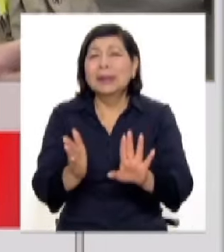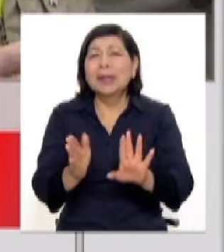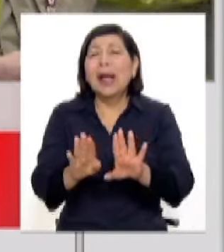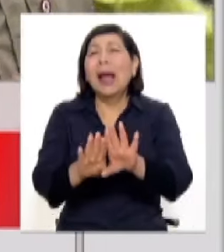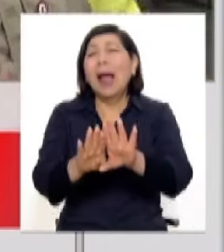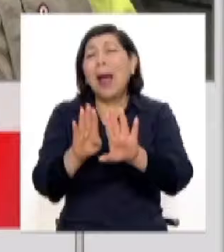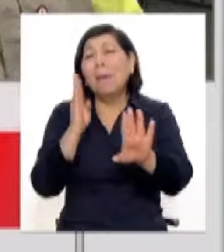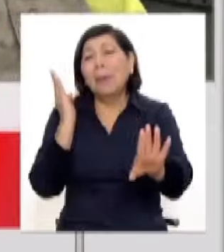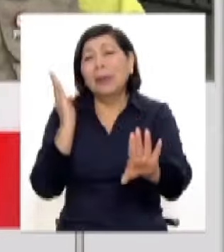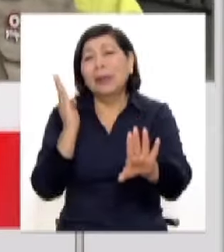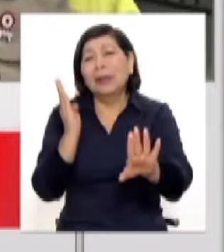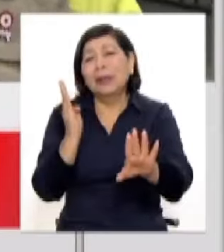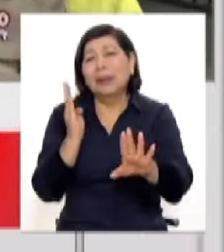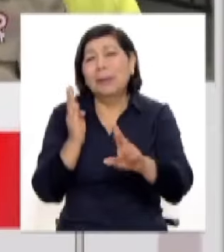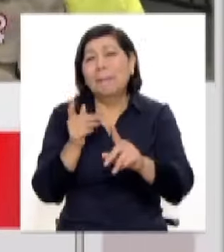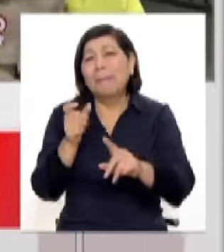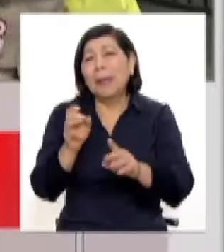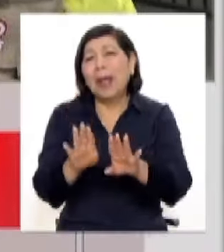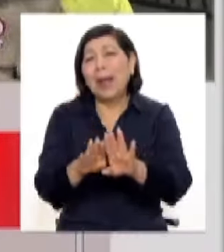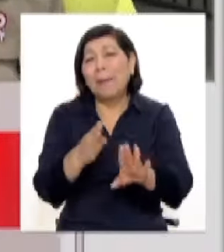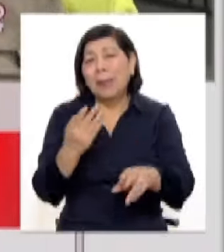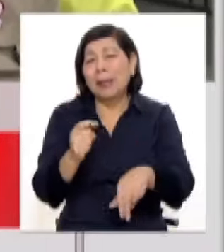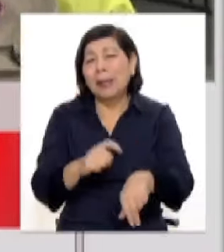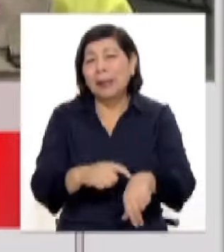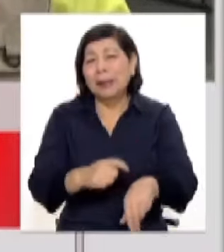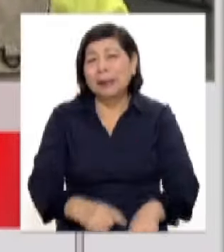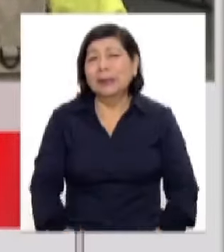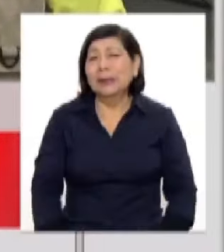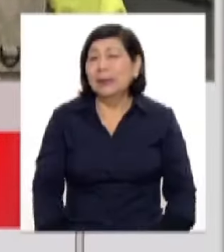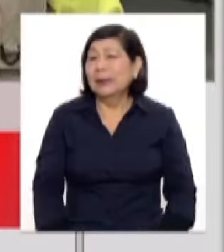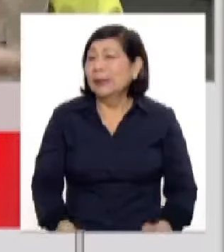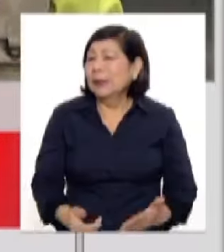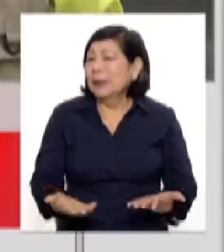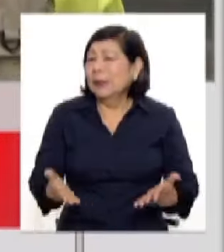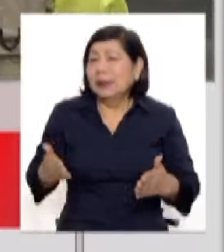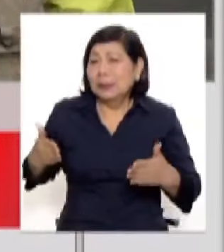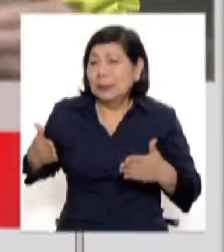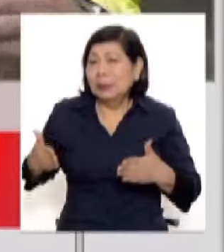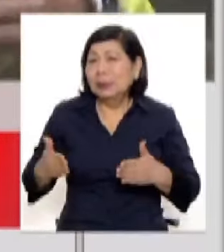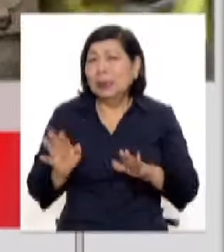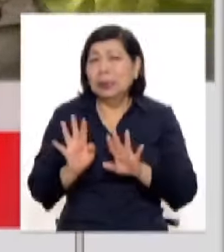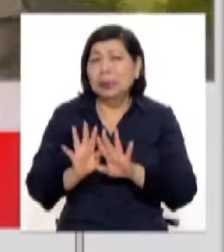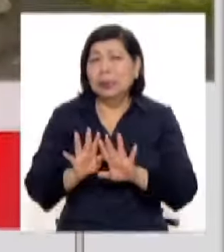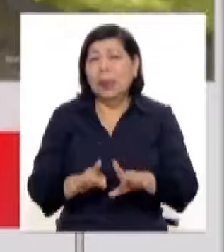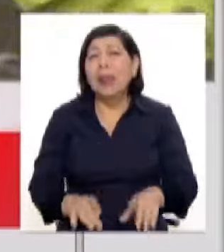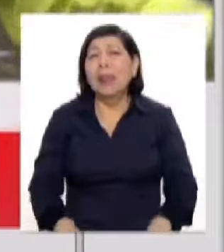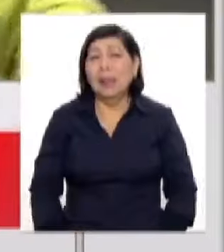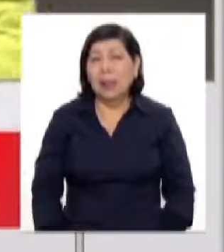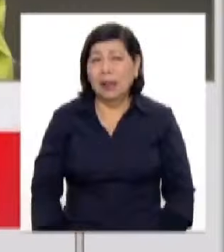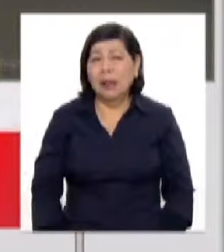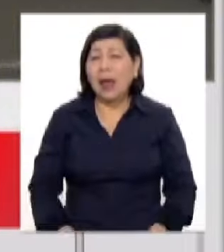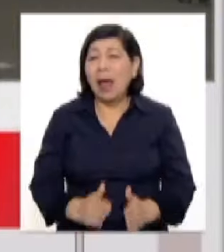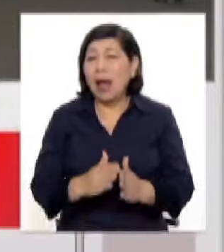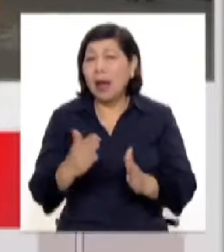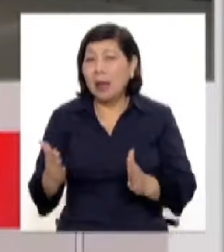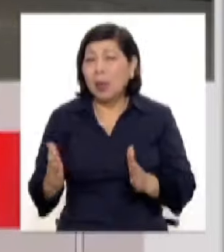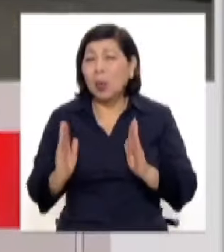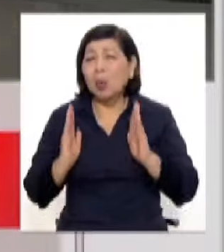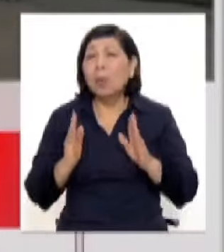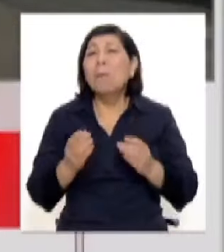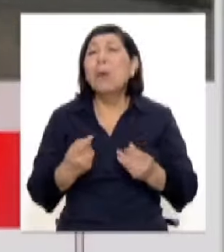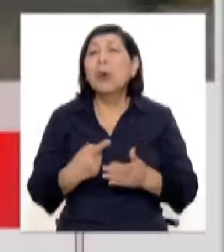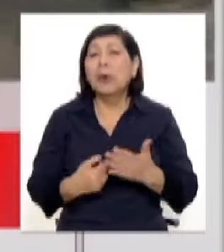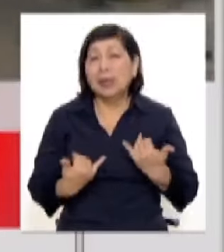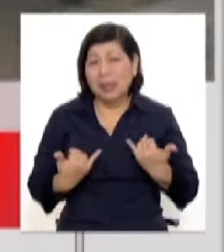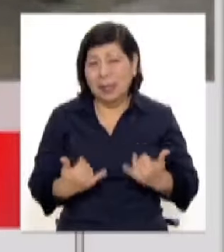desgraciadamente estaba la puerta de peatonal estaba abierta a esta hora, ¿no? Lo que ha ocasionado que ingresen y también el exterior de esta zona. ¿Por qué?